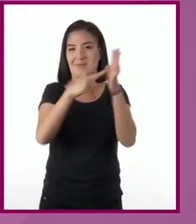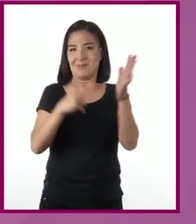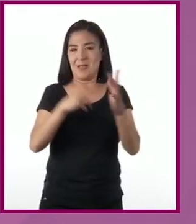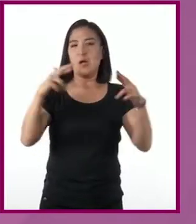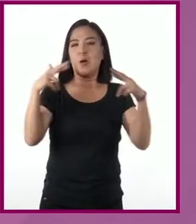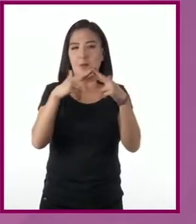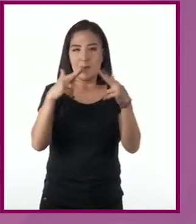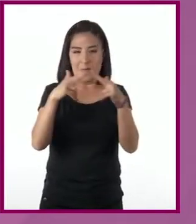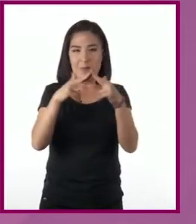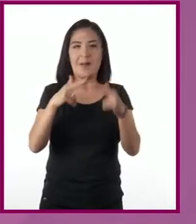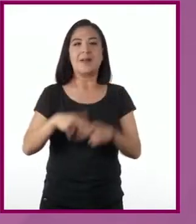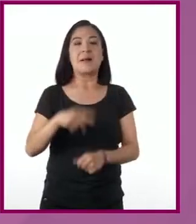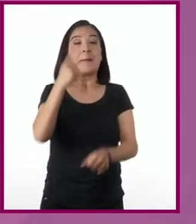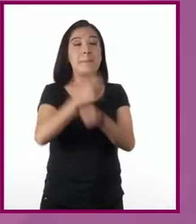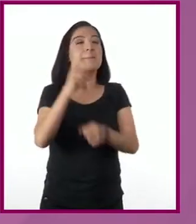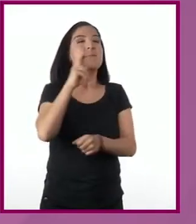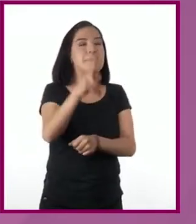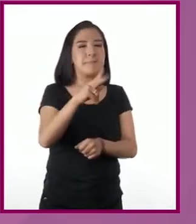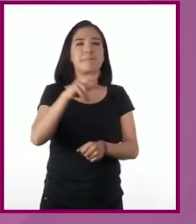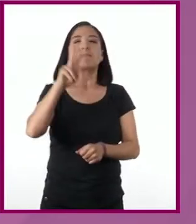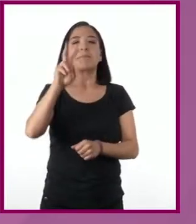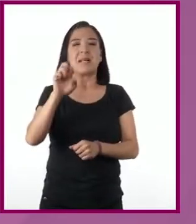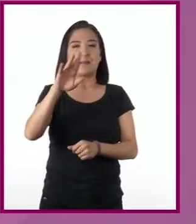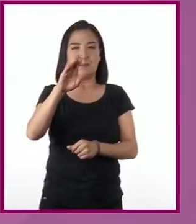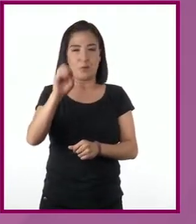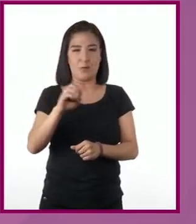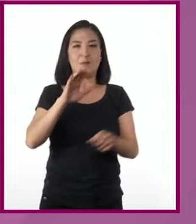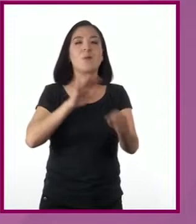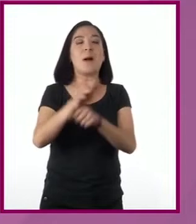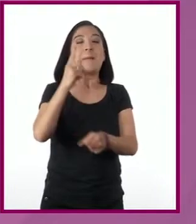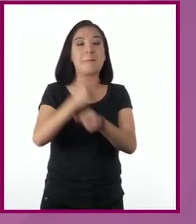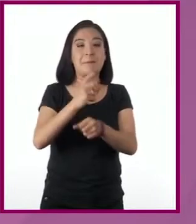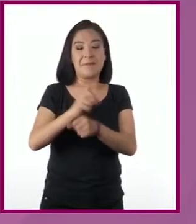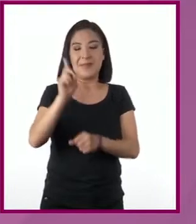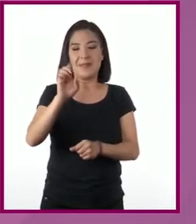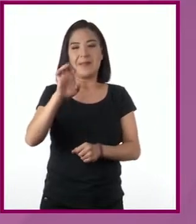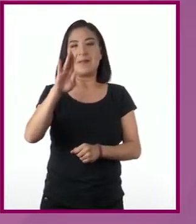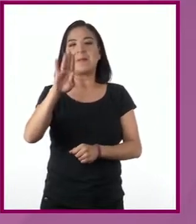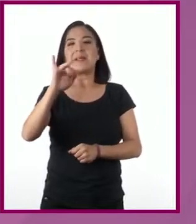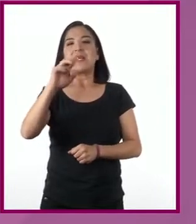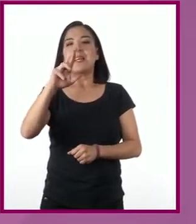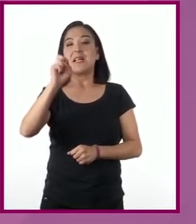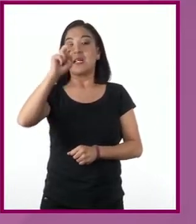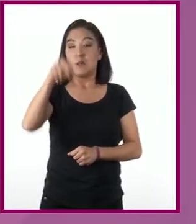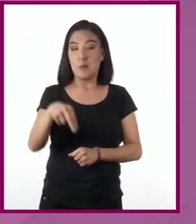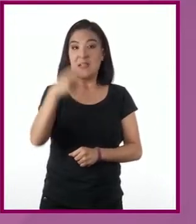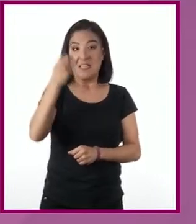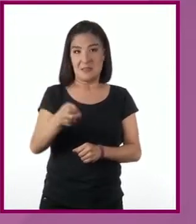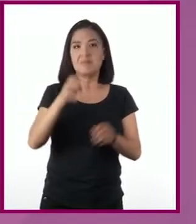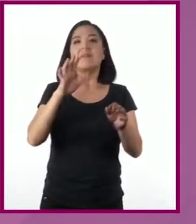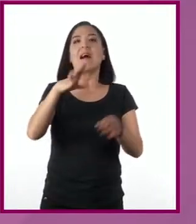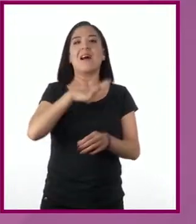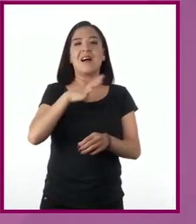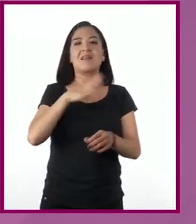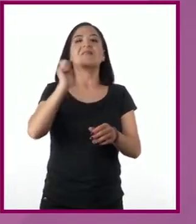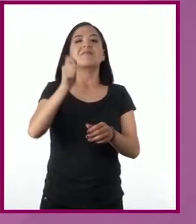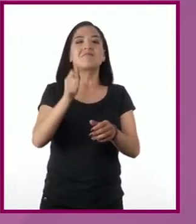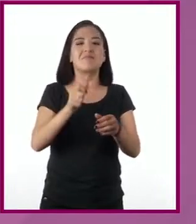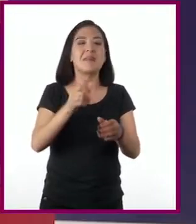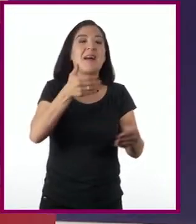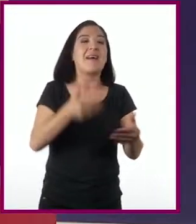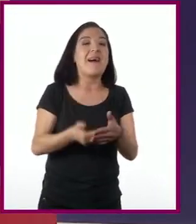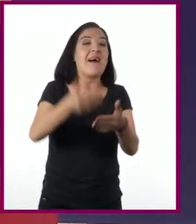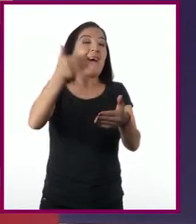Primero, localicemos los verbos. El primer verbo es debieron. Es un verbo que está conjugado en pretérito